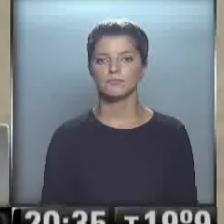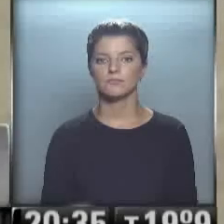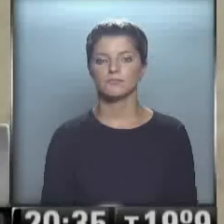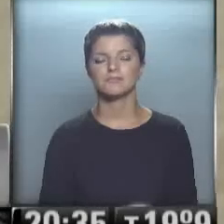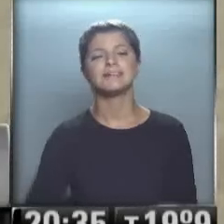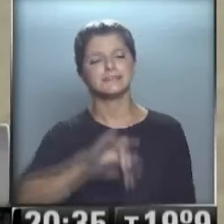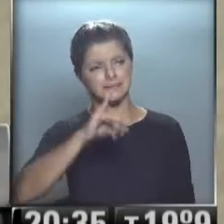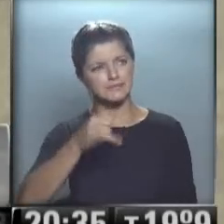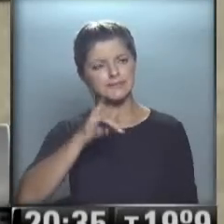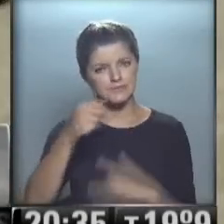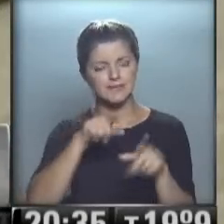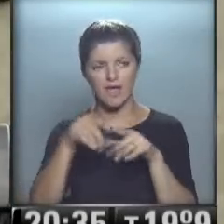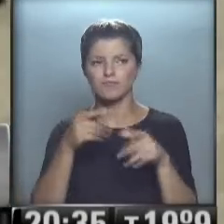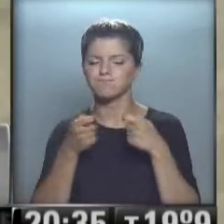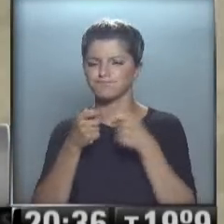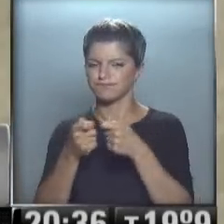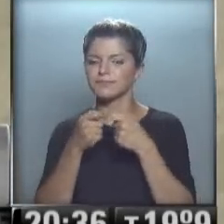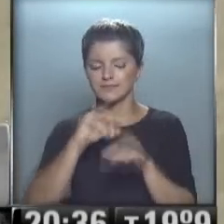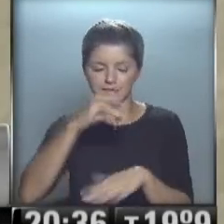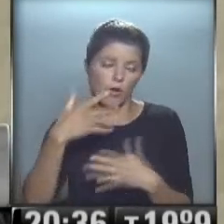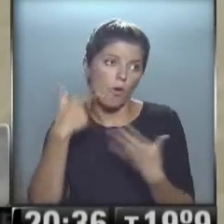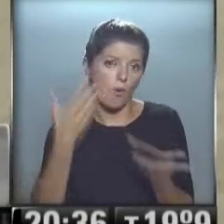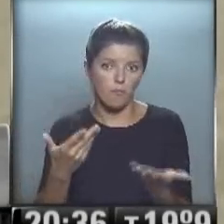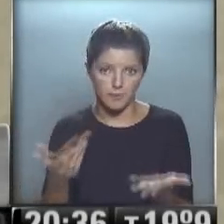Sí, estamos contra un ataque especulativo, evidentemente.